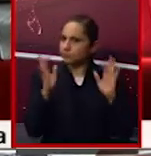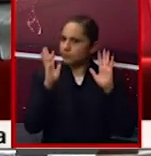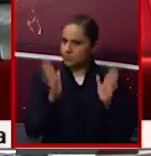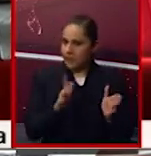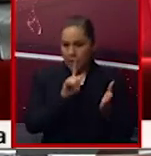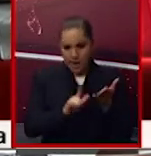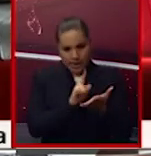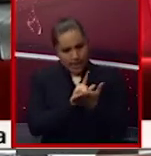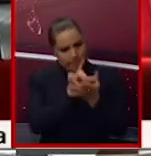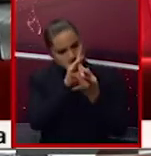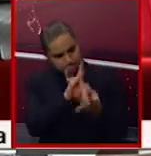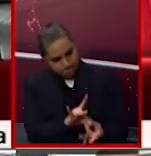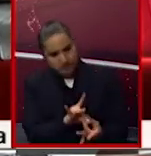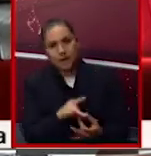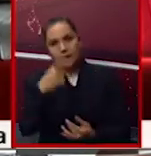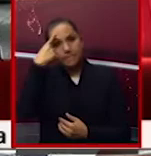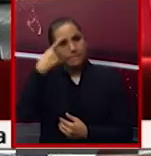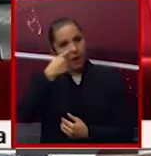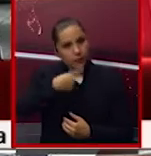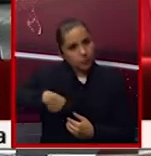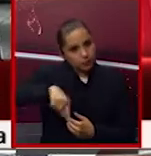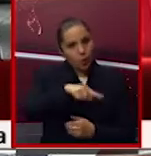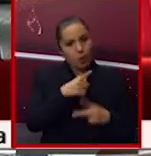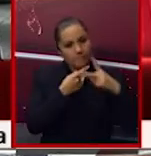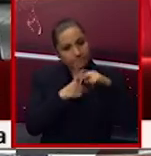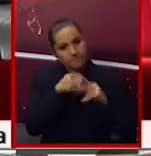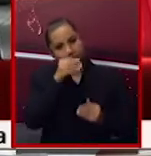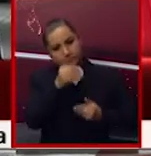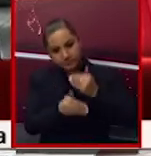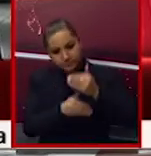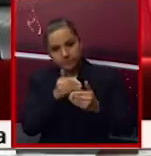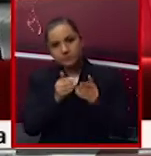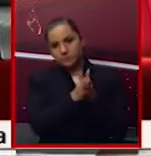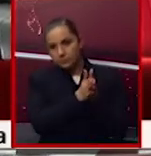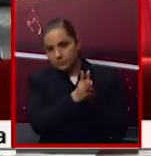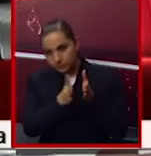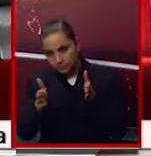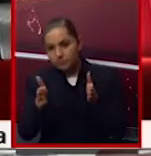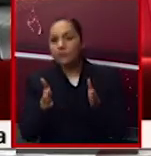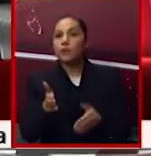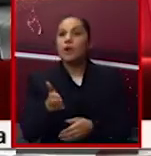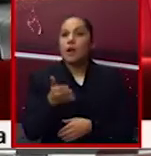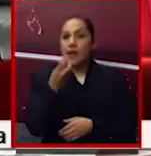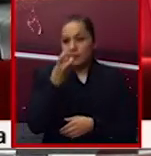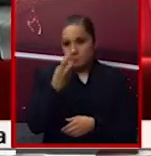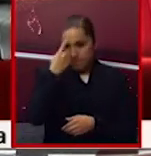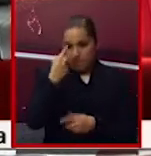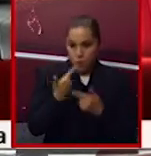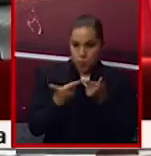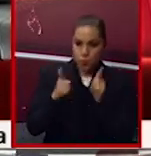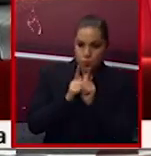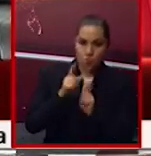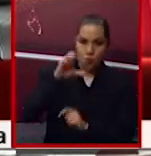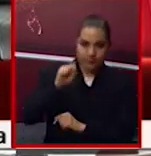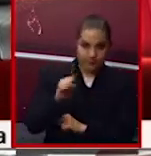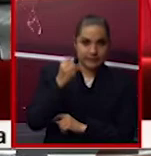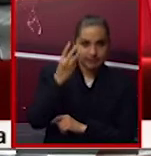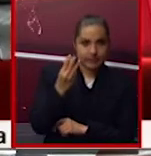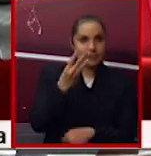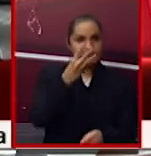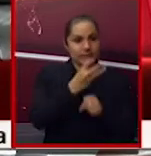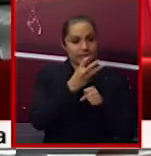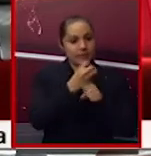legalmente instalada para el desempeño de sus funciones correspondientes al tercer año